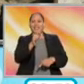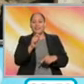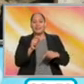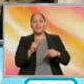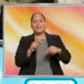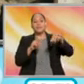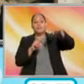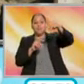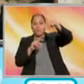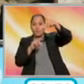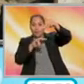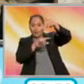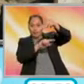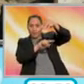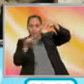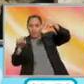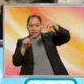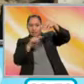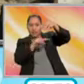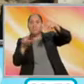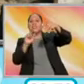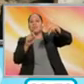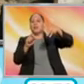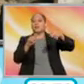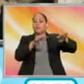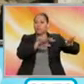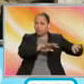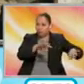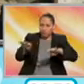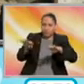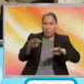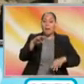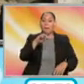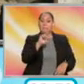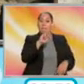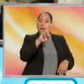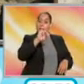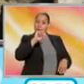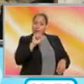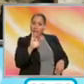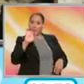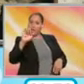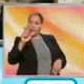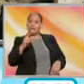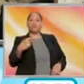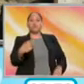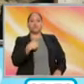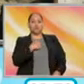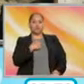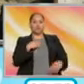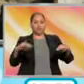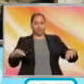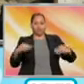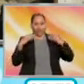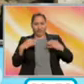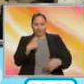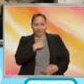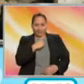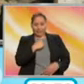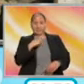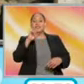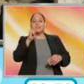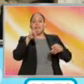el marco de reafirmación. O sea, no solamente soy María Félix, sino vuelve a reafirmarlo con esta rúbrica en la parte de